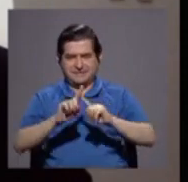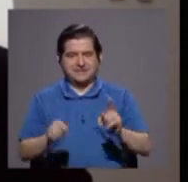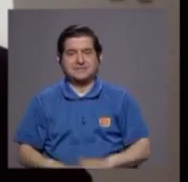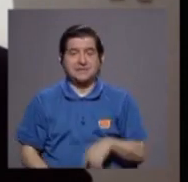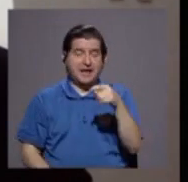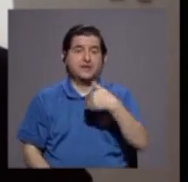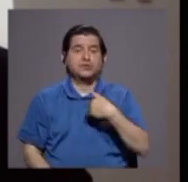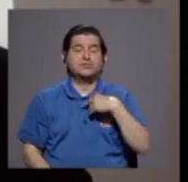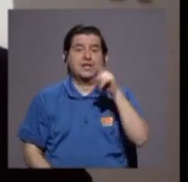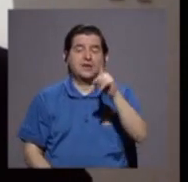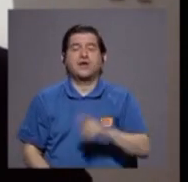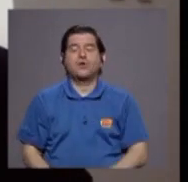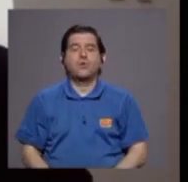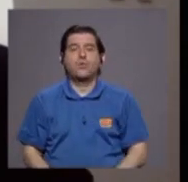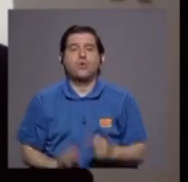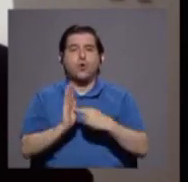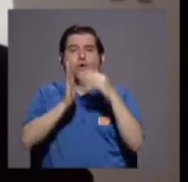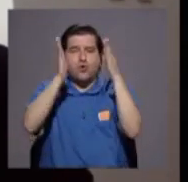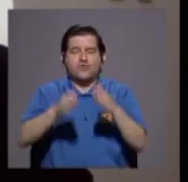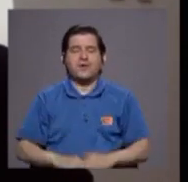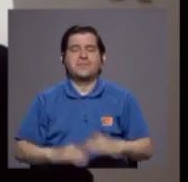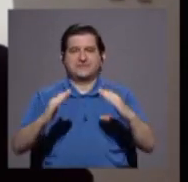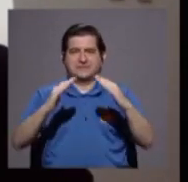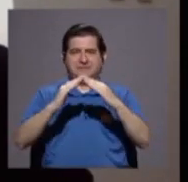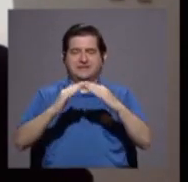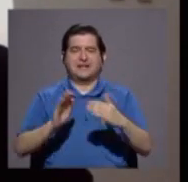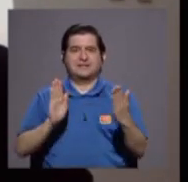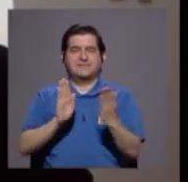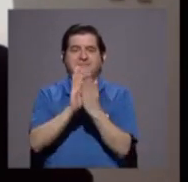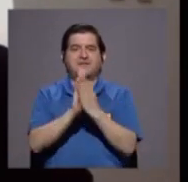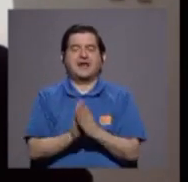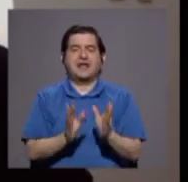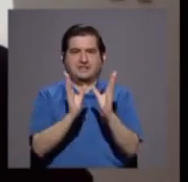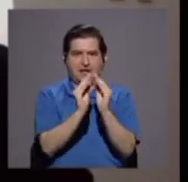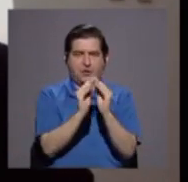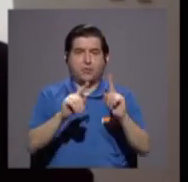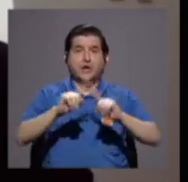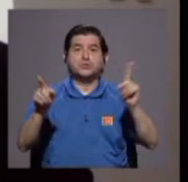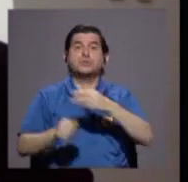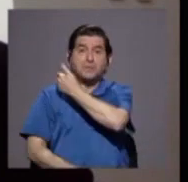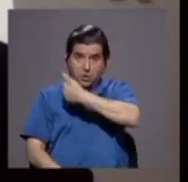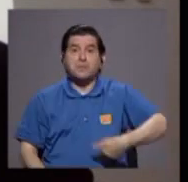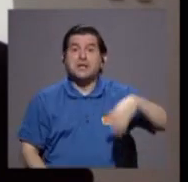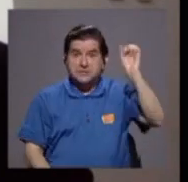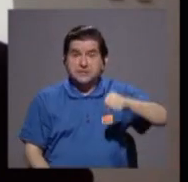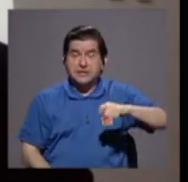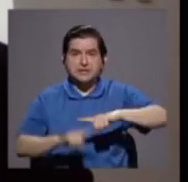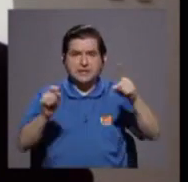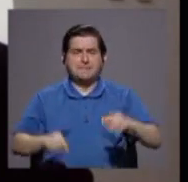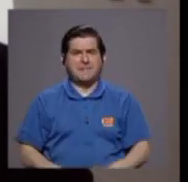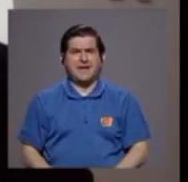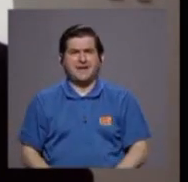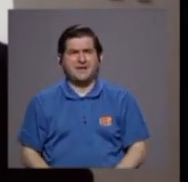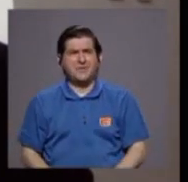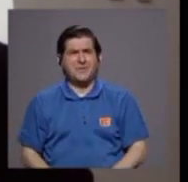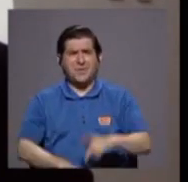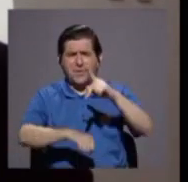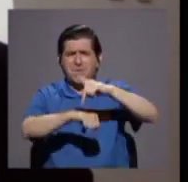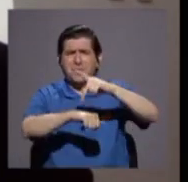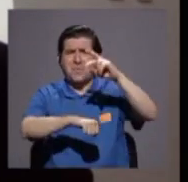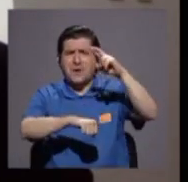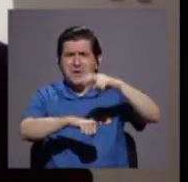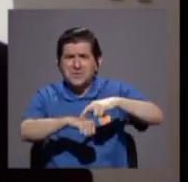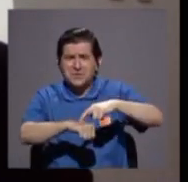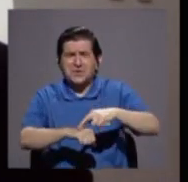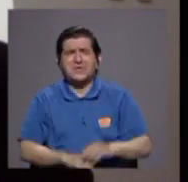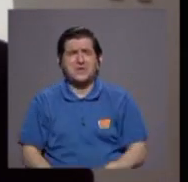es un comisionado residente ante el Congreso, pero para presidente sí. Pero el peso electoral de Puerto Rico es muy pequeño por